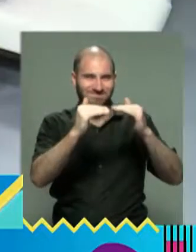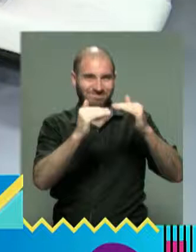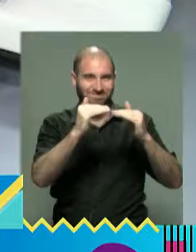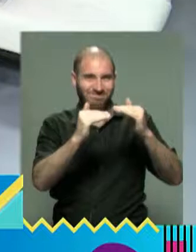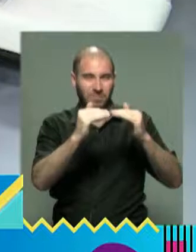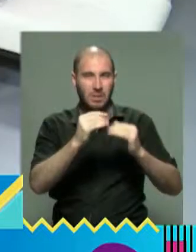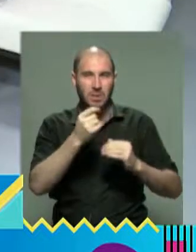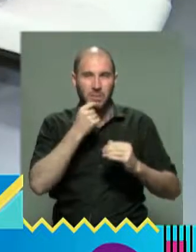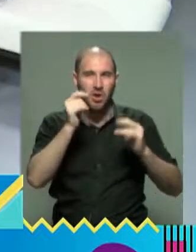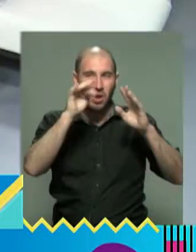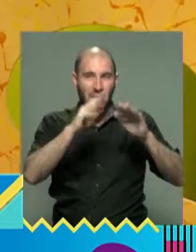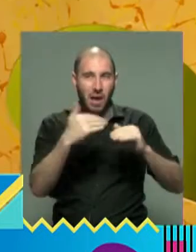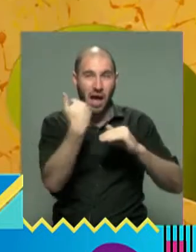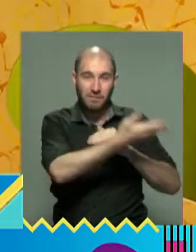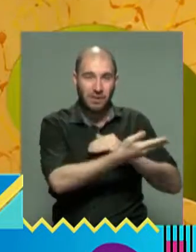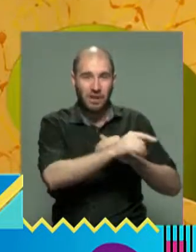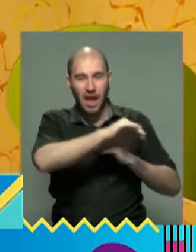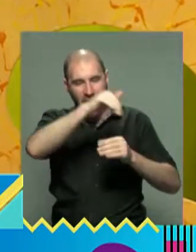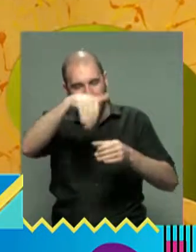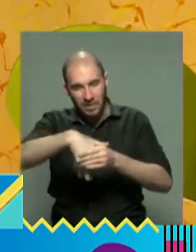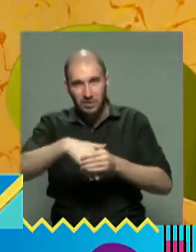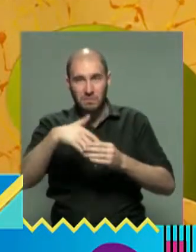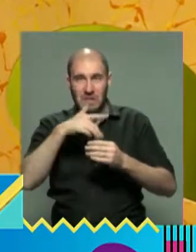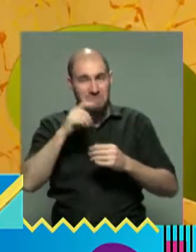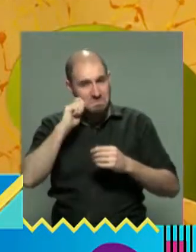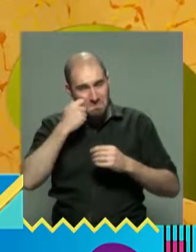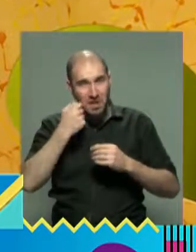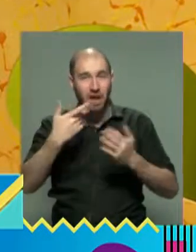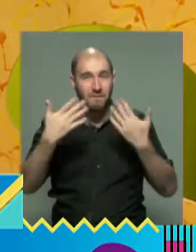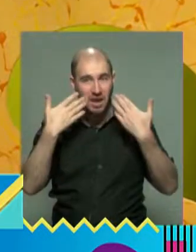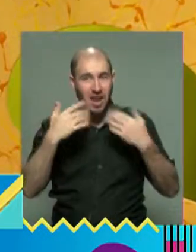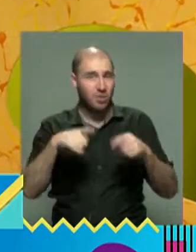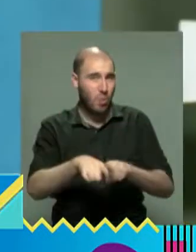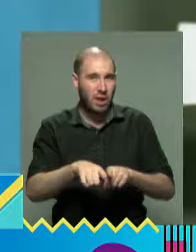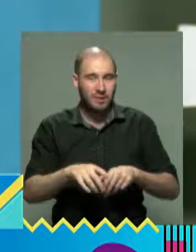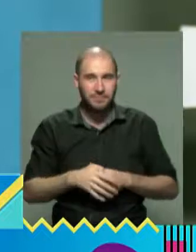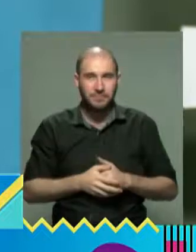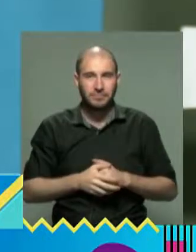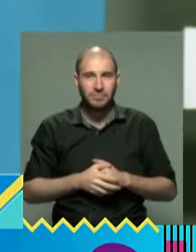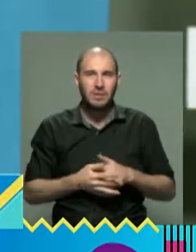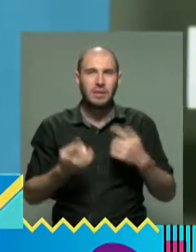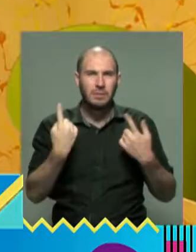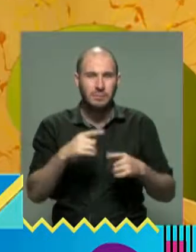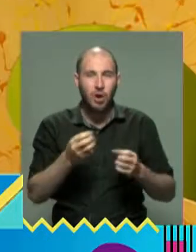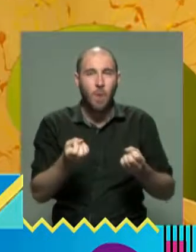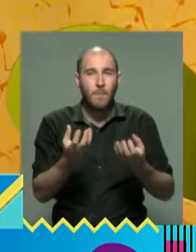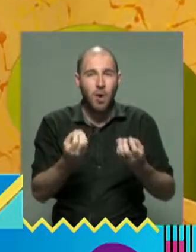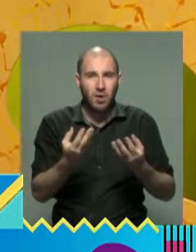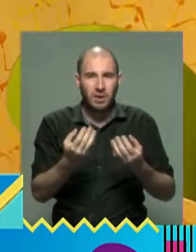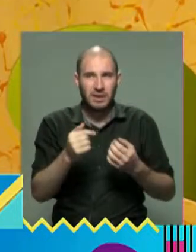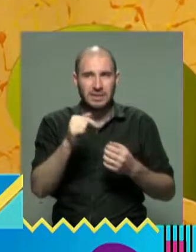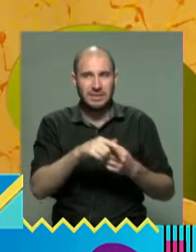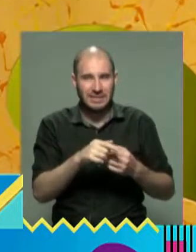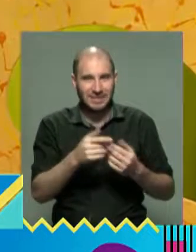sea, si afuera está nevando, adentro uno puede estar en forma agradable y en verano exactamente lo mismo. Pero si uno se moja, la hipotermia